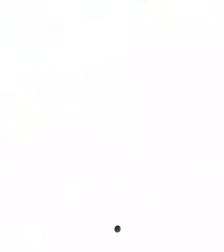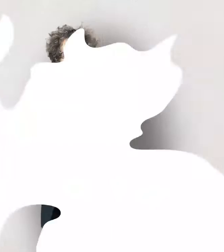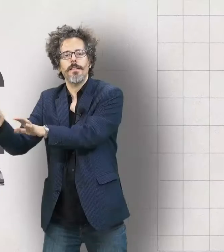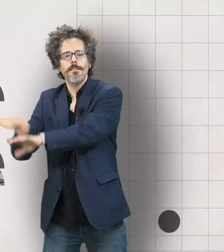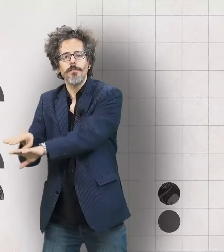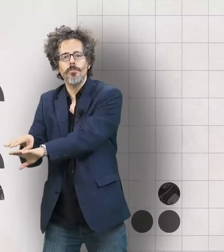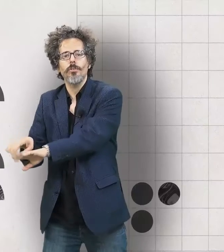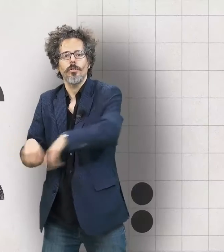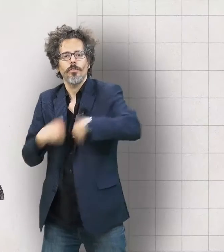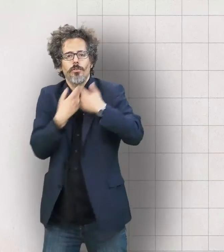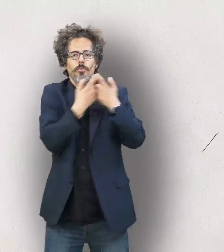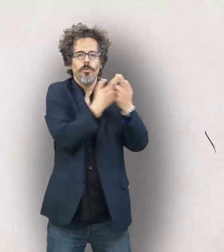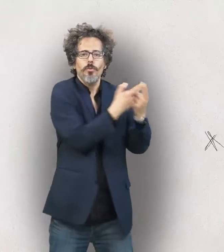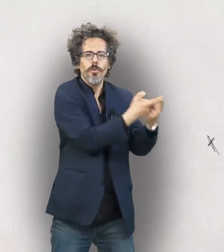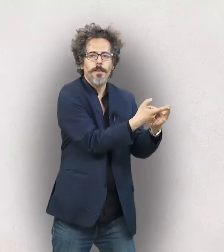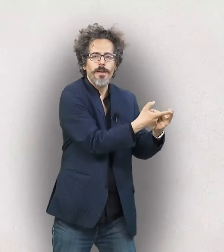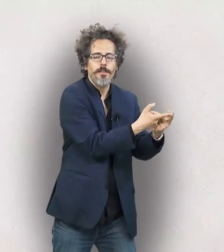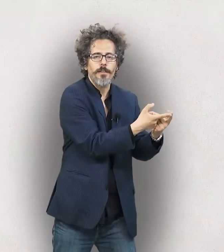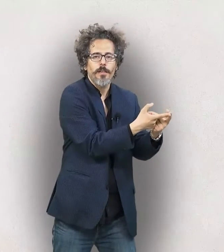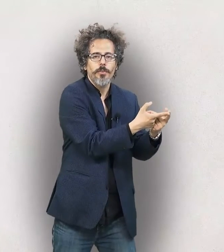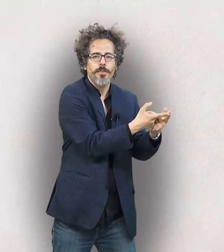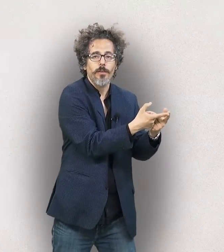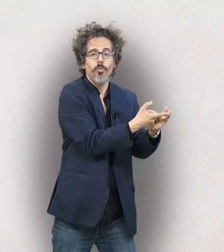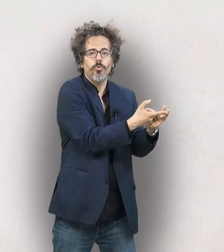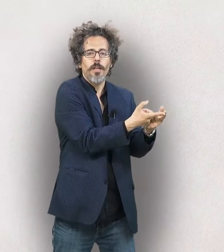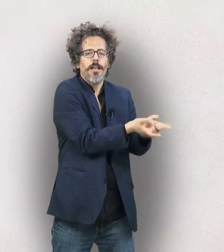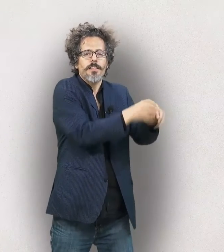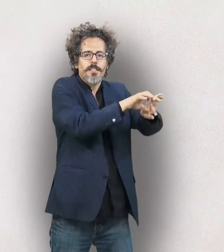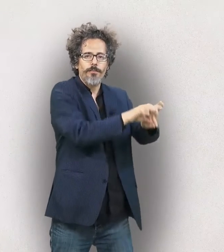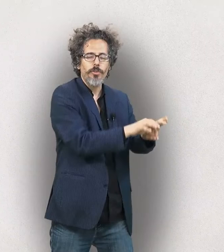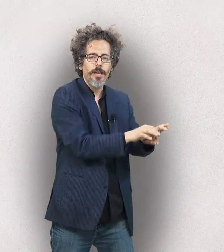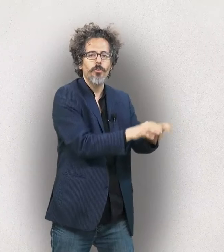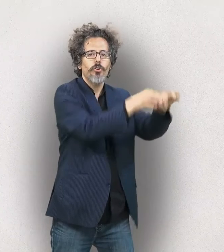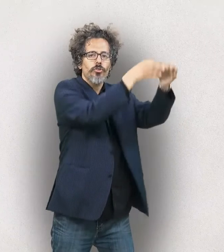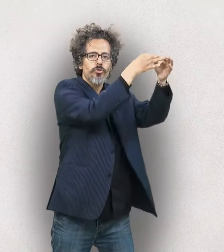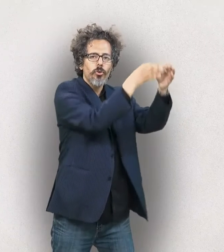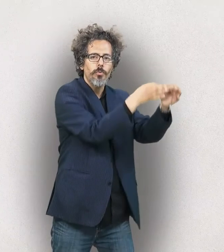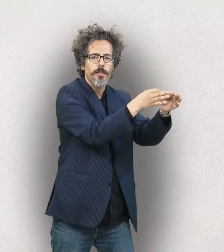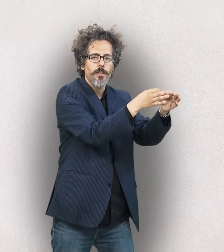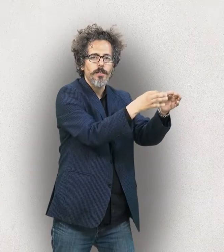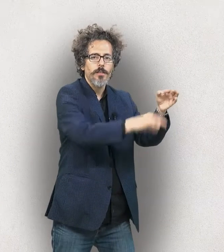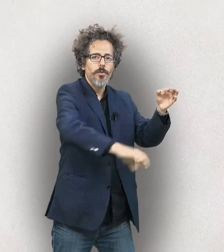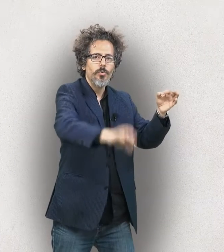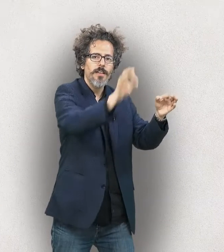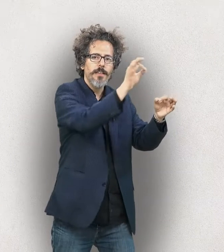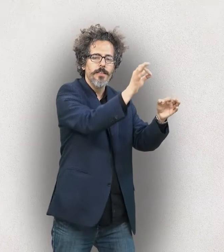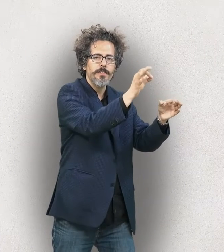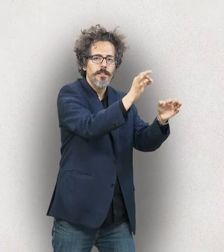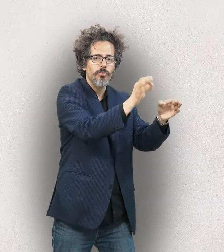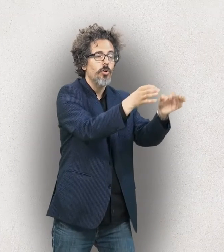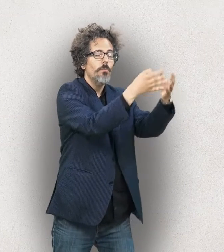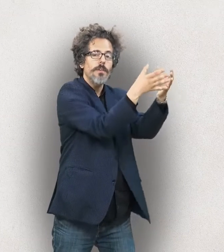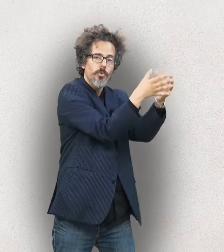disoluta. Mientras tanto, buena parte de nuestra cultura se ha forjado sobre una idea